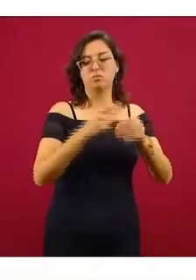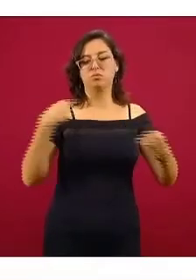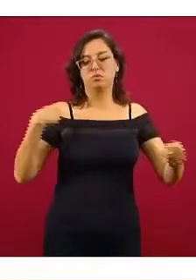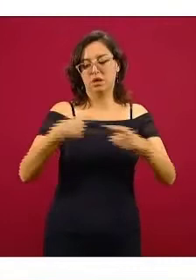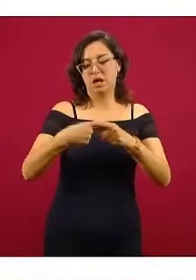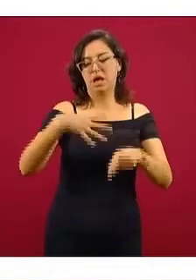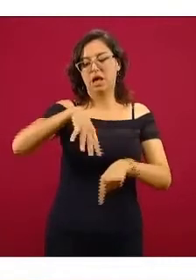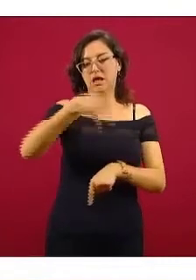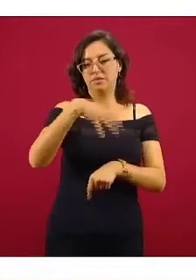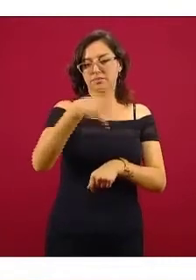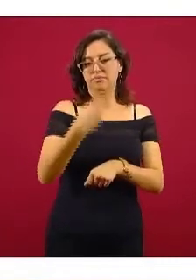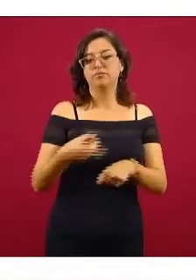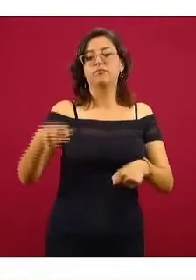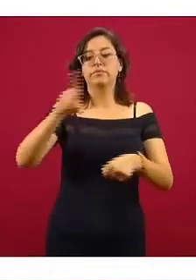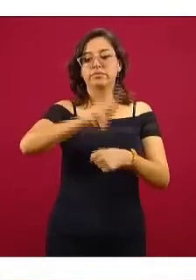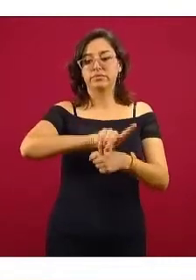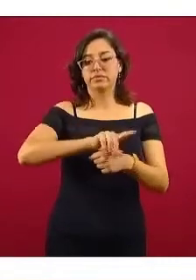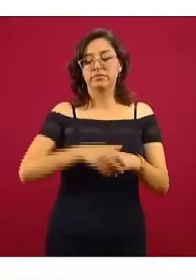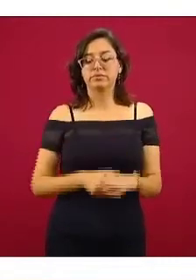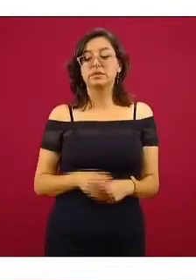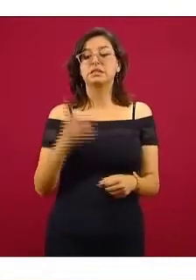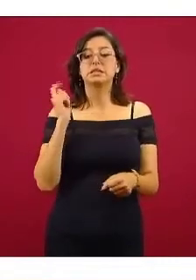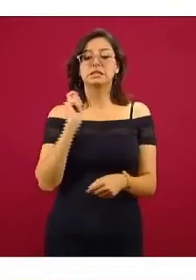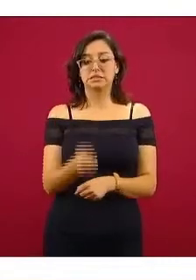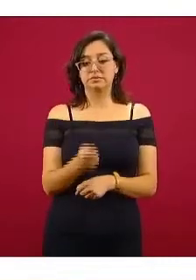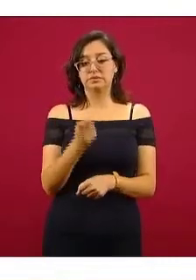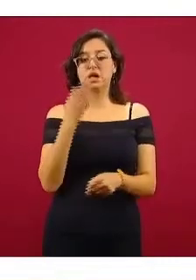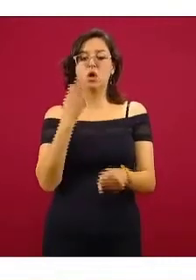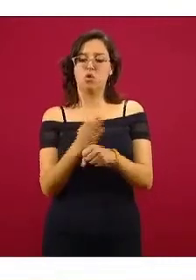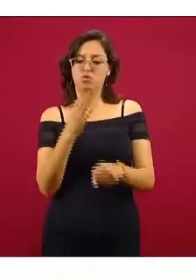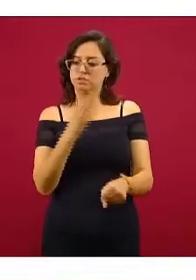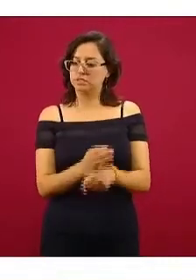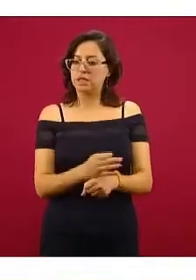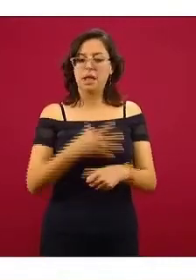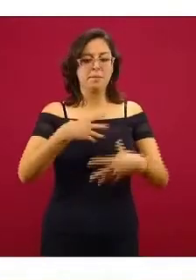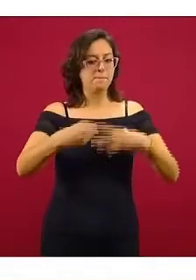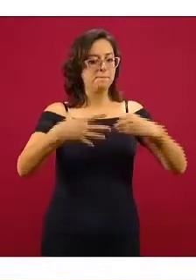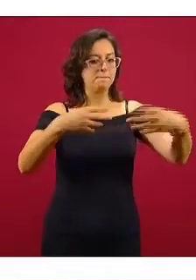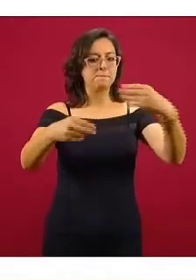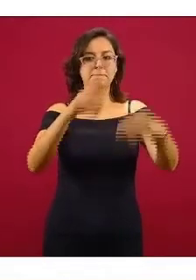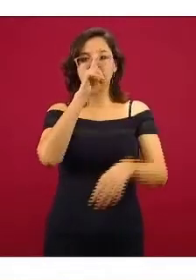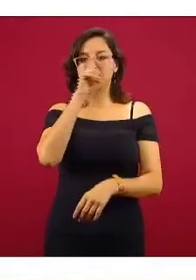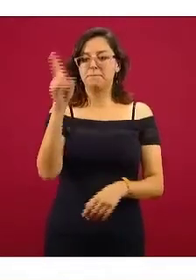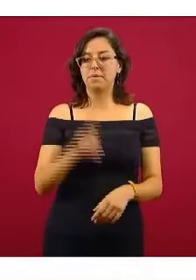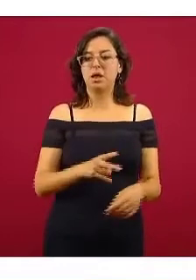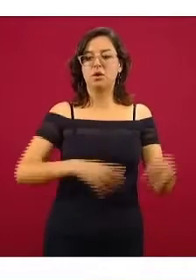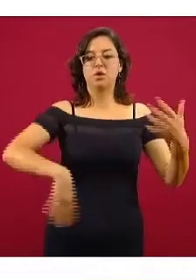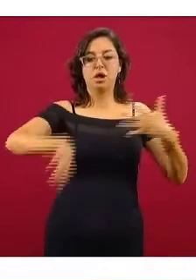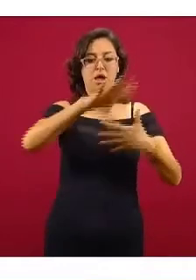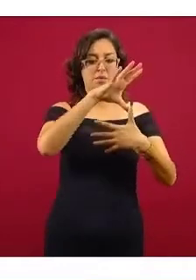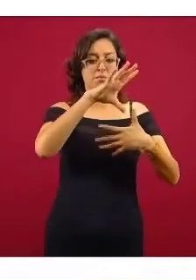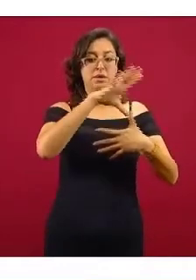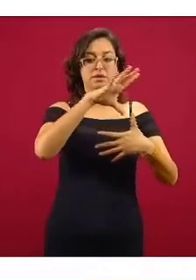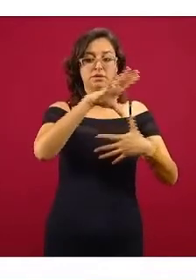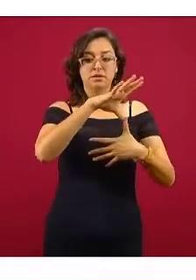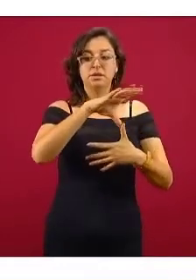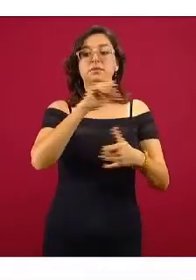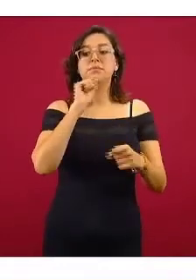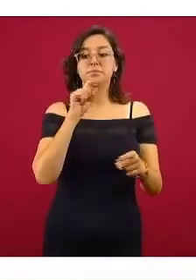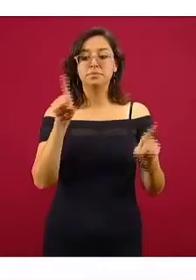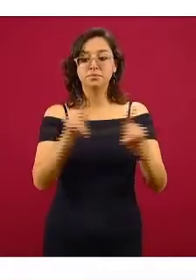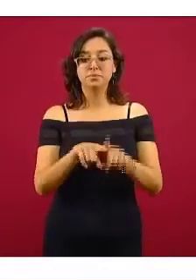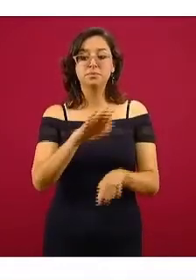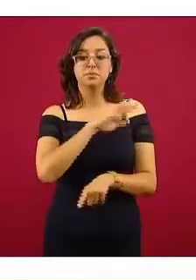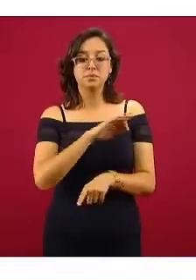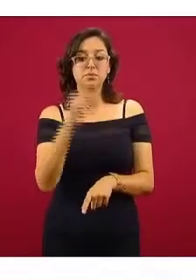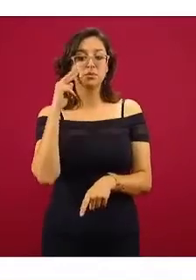los últimos 14 días. Por lo tanto, la pandemia se encuentra ahora activa y concentrada en la región de las Américas, y vemos también cómo